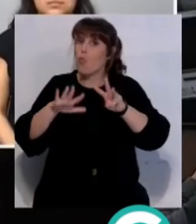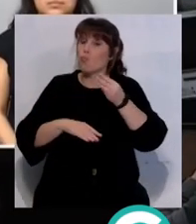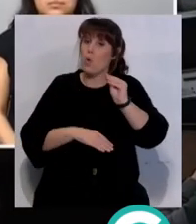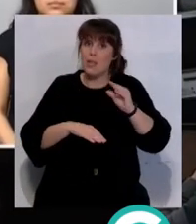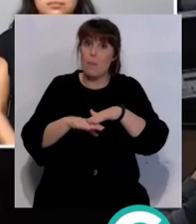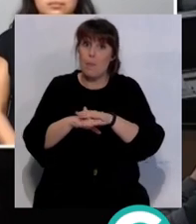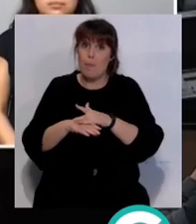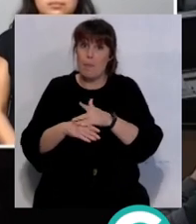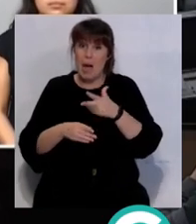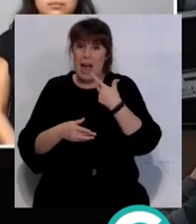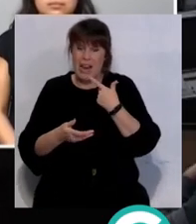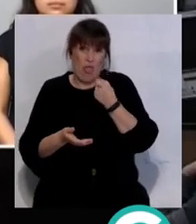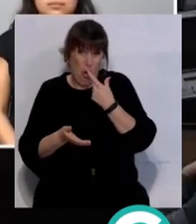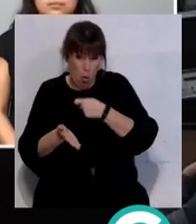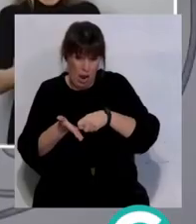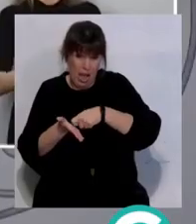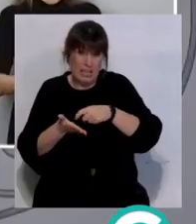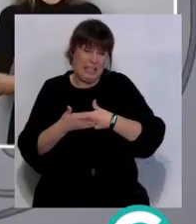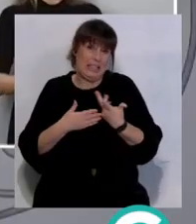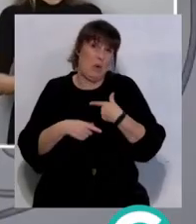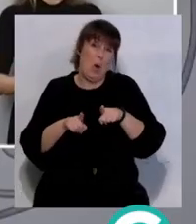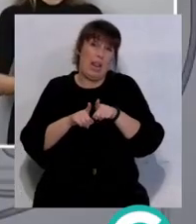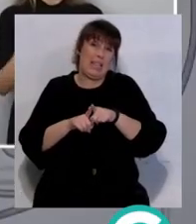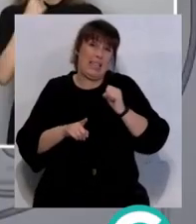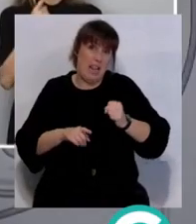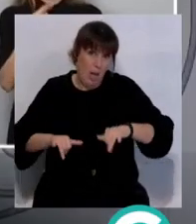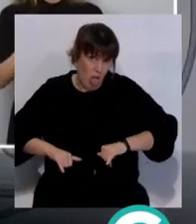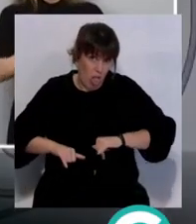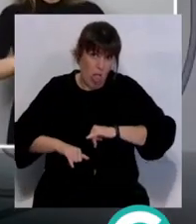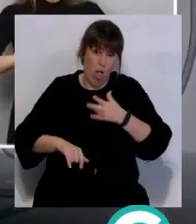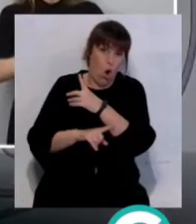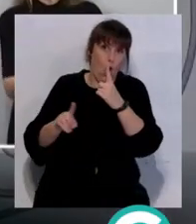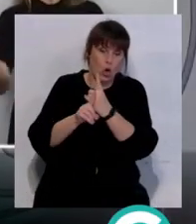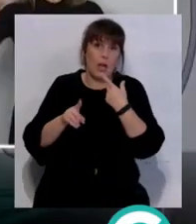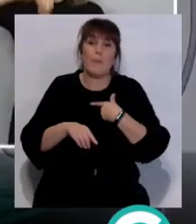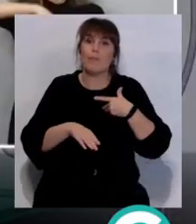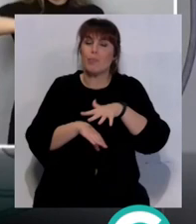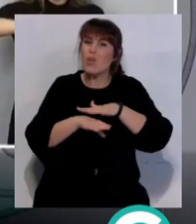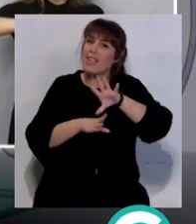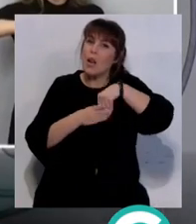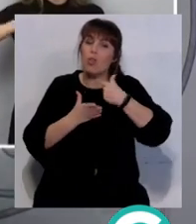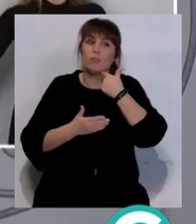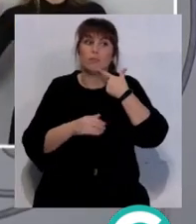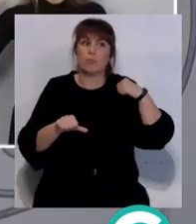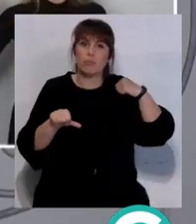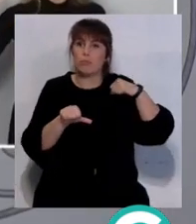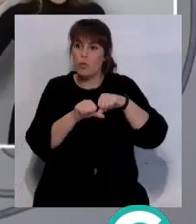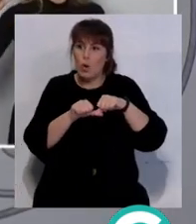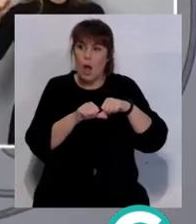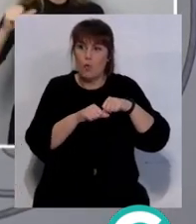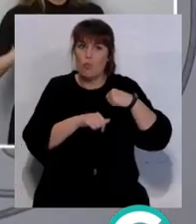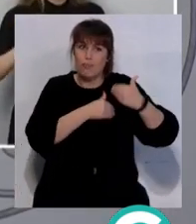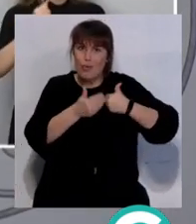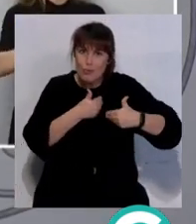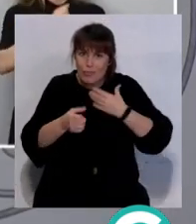hacer frente al narcotráfico y el crimen organizado. Que el ministro de Interior ha acreditado una trayectoria, un recorrido y